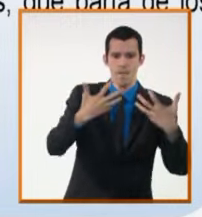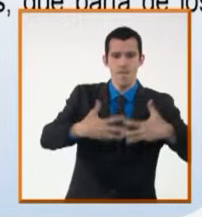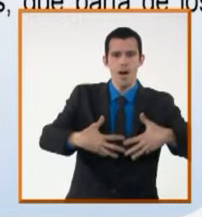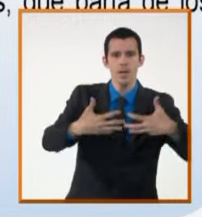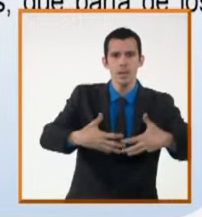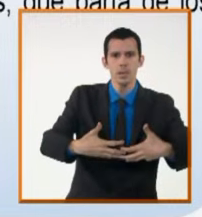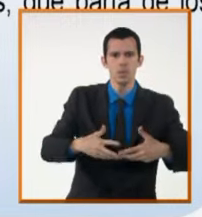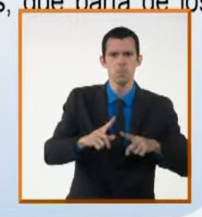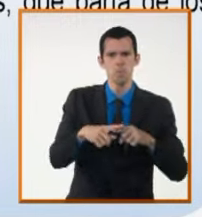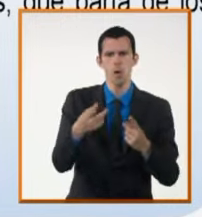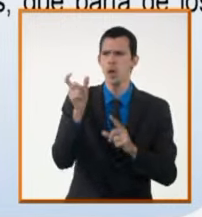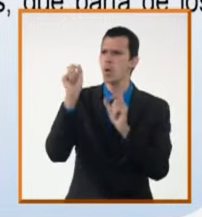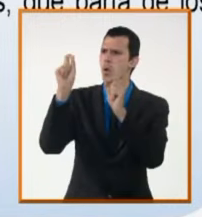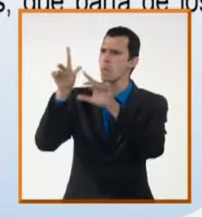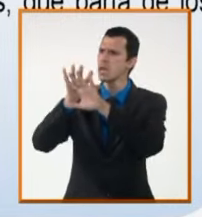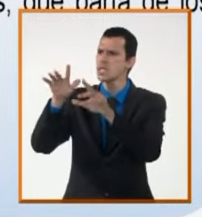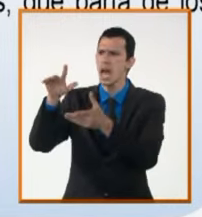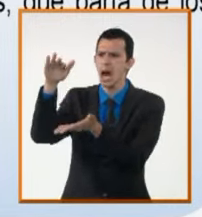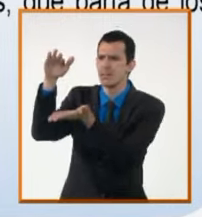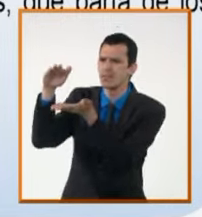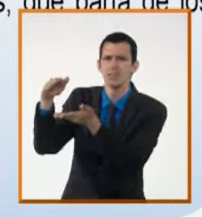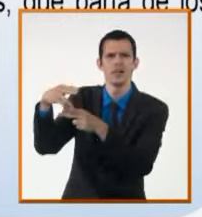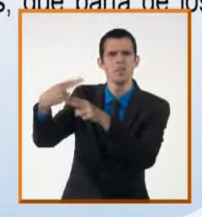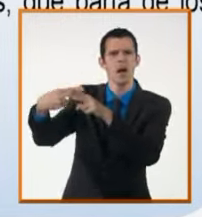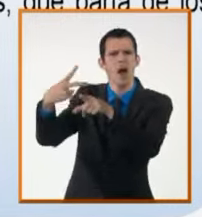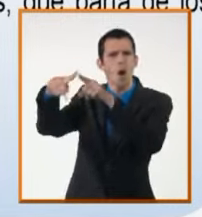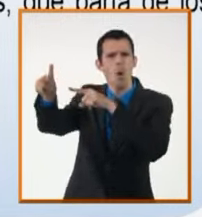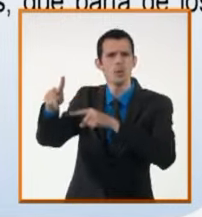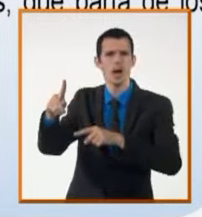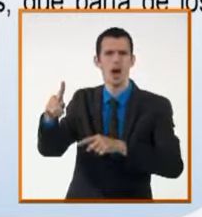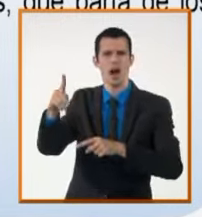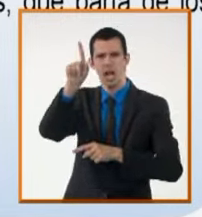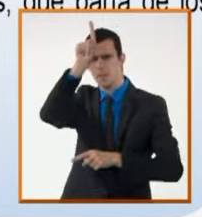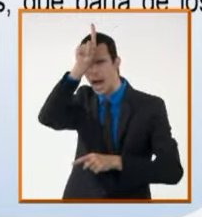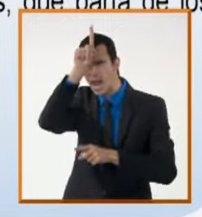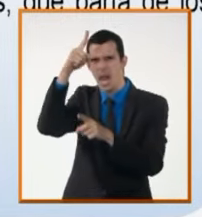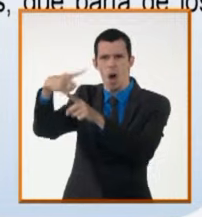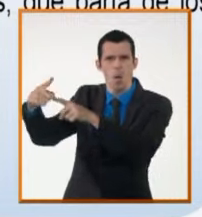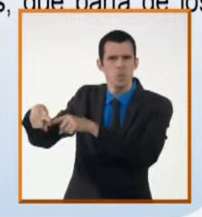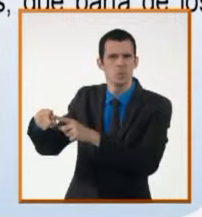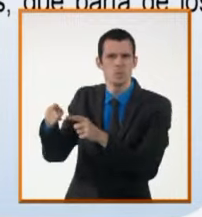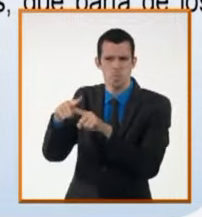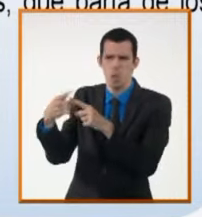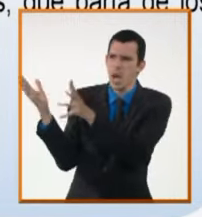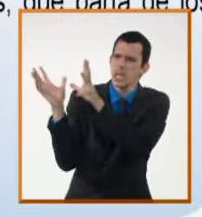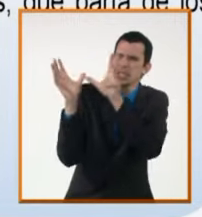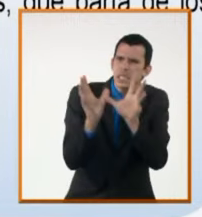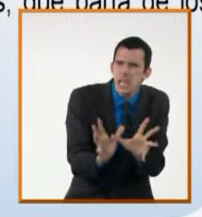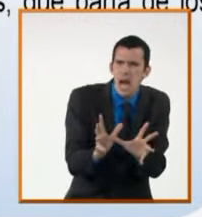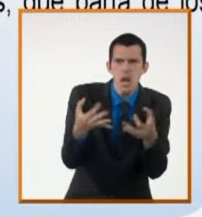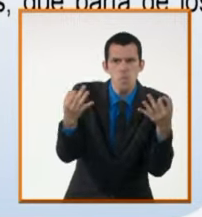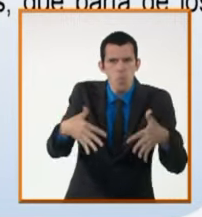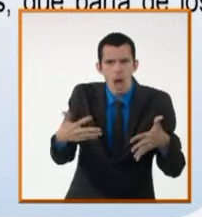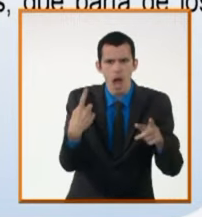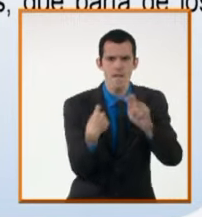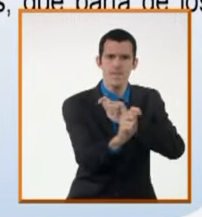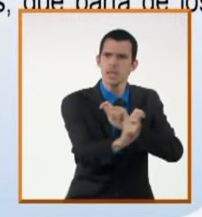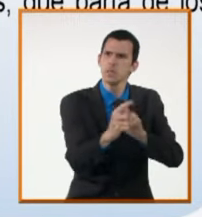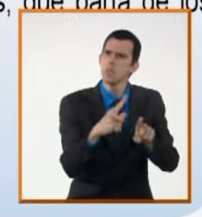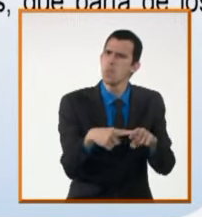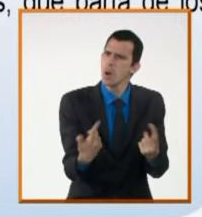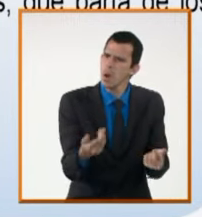producciones nacionales. Establecer un mecanismo financiero diferenciado para la producción nacional de alimentos, Alejandro habló de